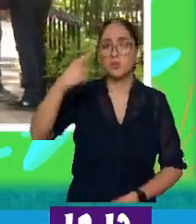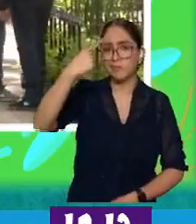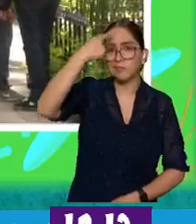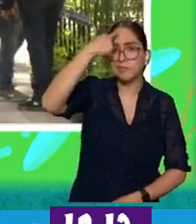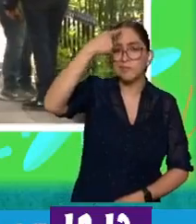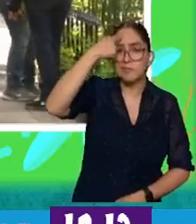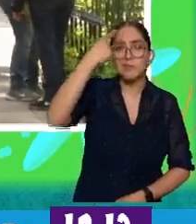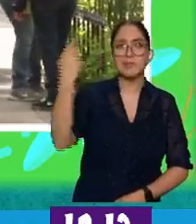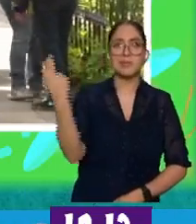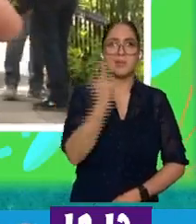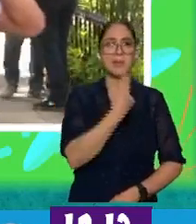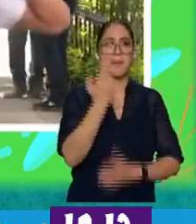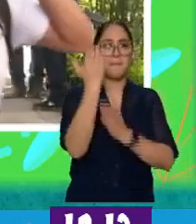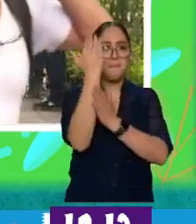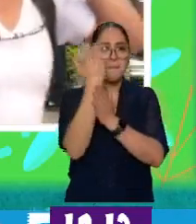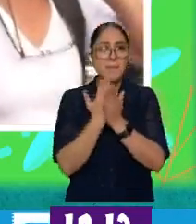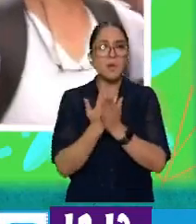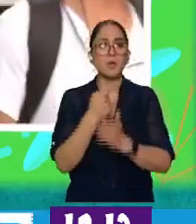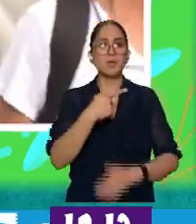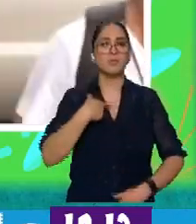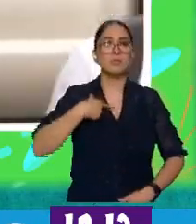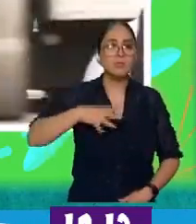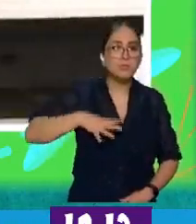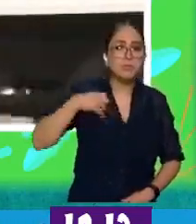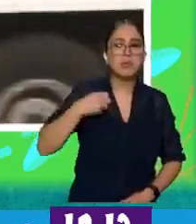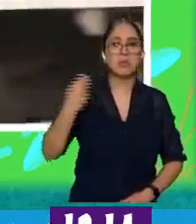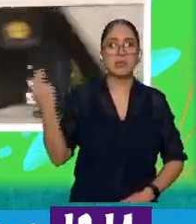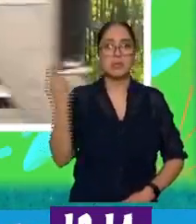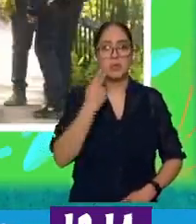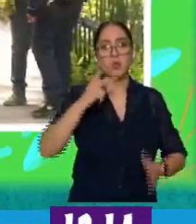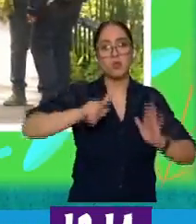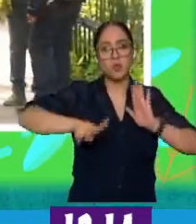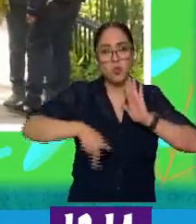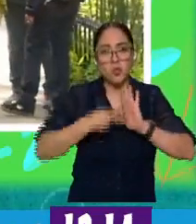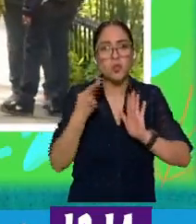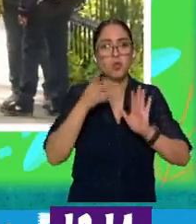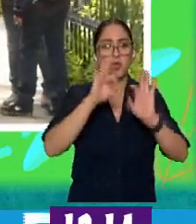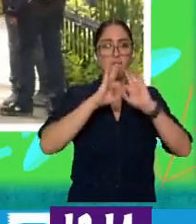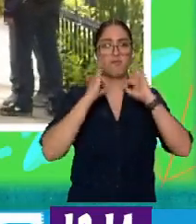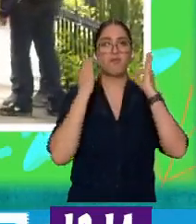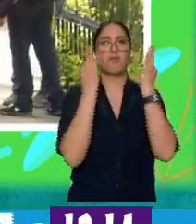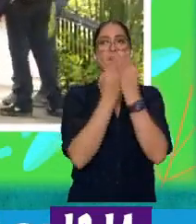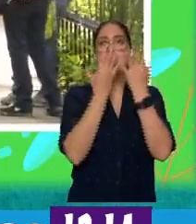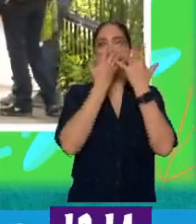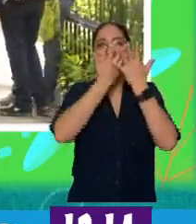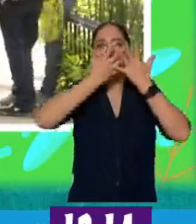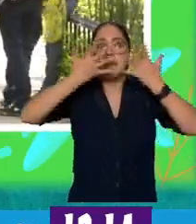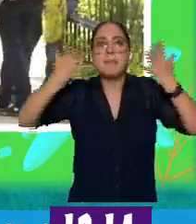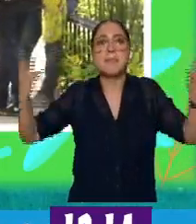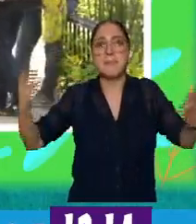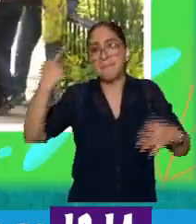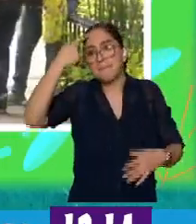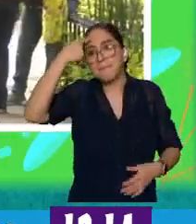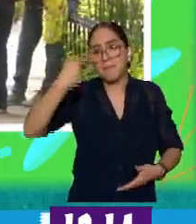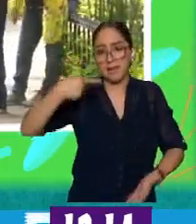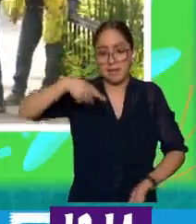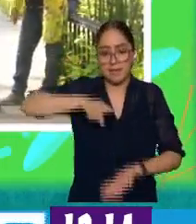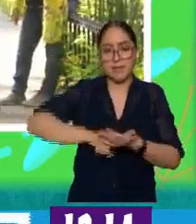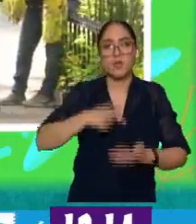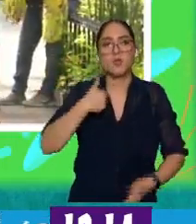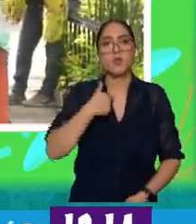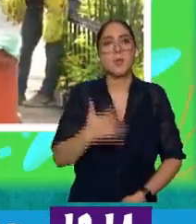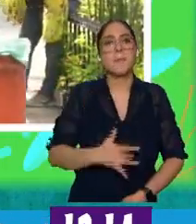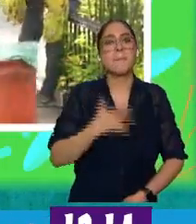necesita dirimir estos impulsos, que es agarrarse nuevamente de una figura grande para llenar ese vacío